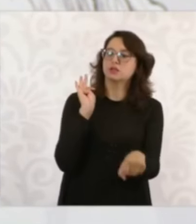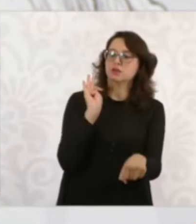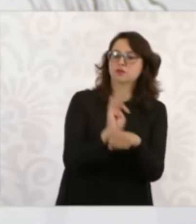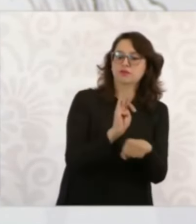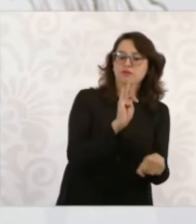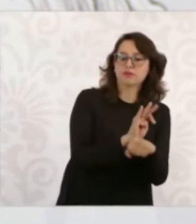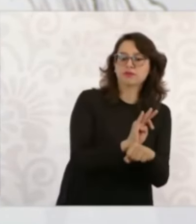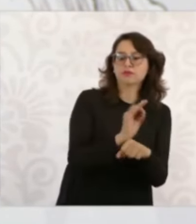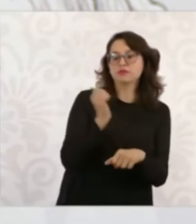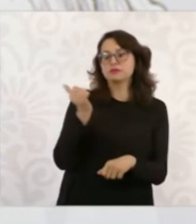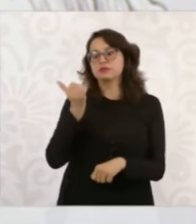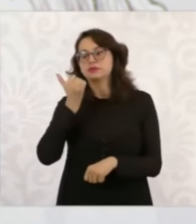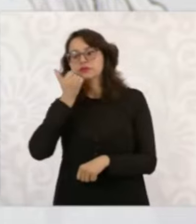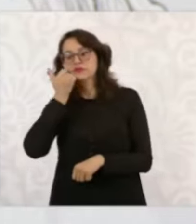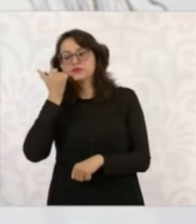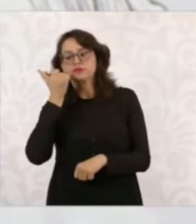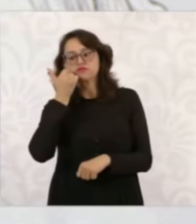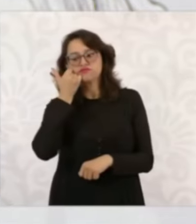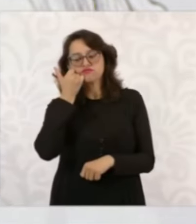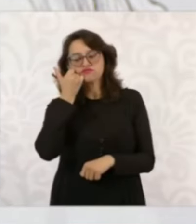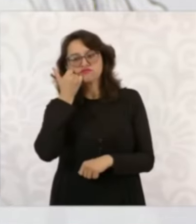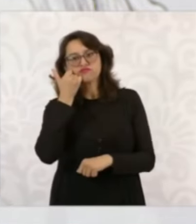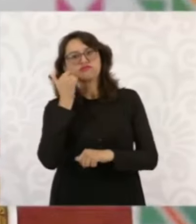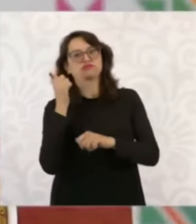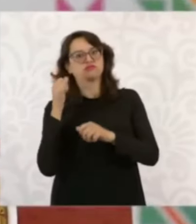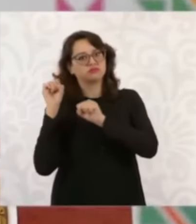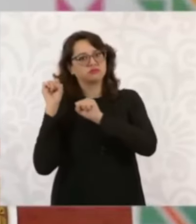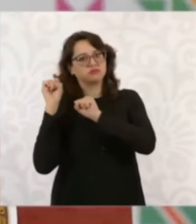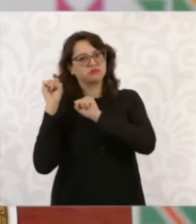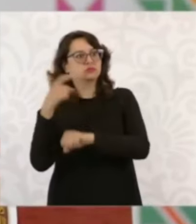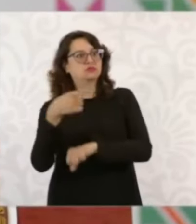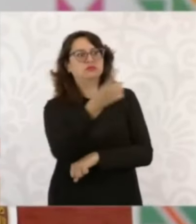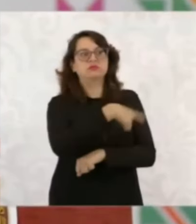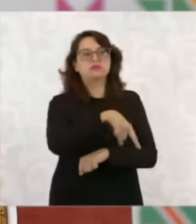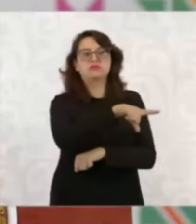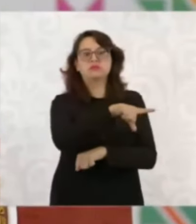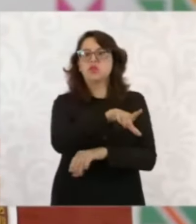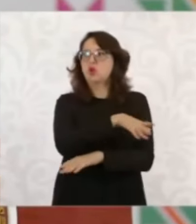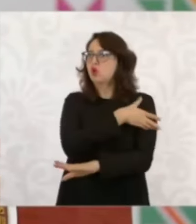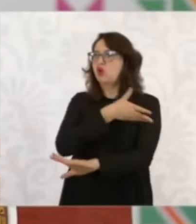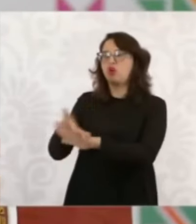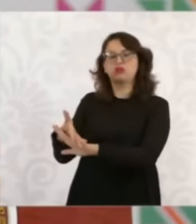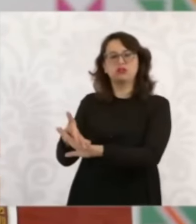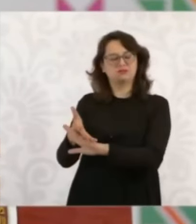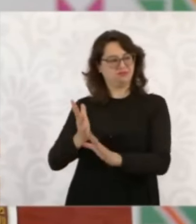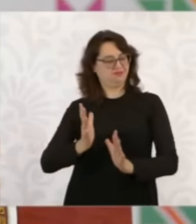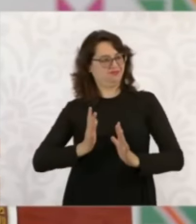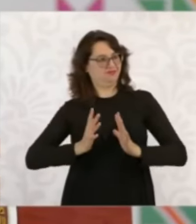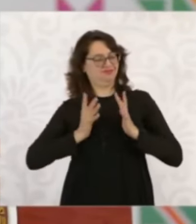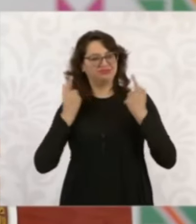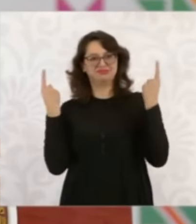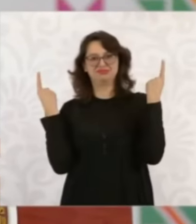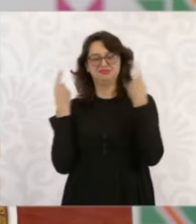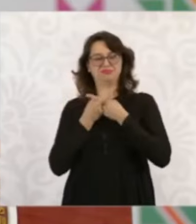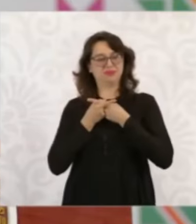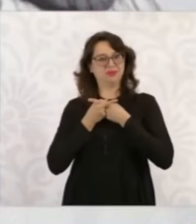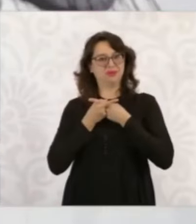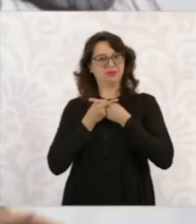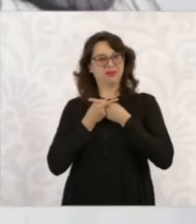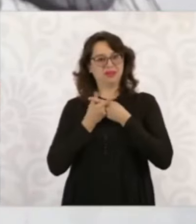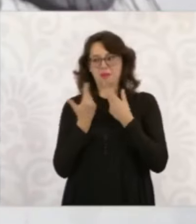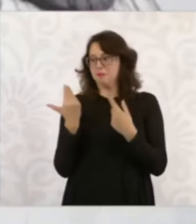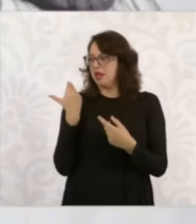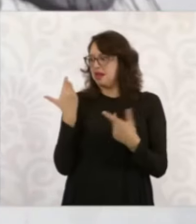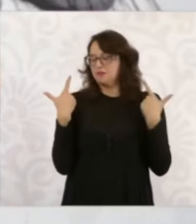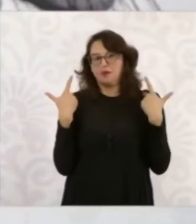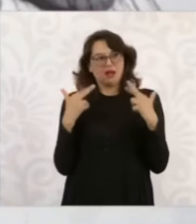maestros, aparecieron del lado de la rectoría, eran los asesores de la rectoría. Y